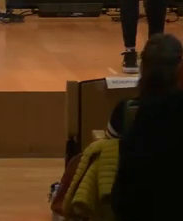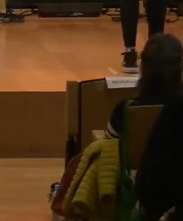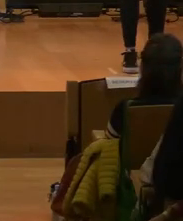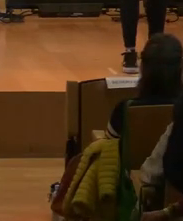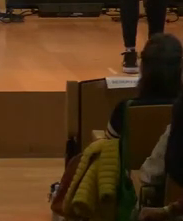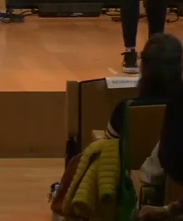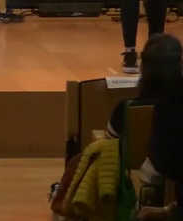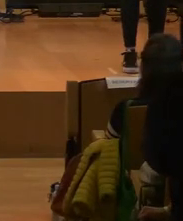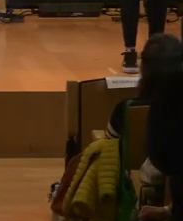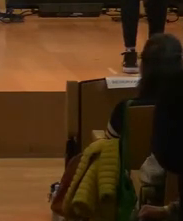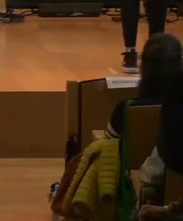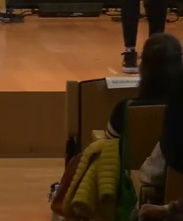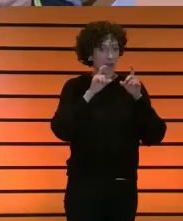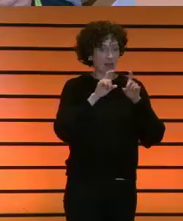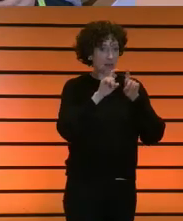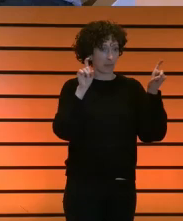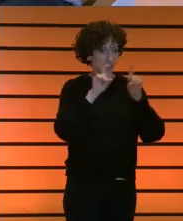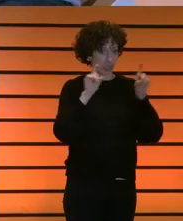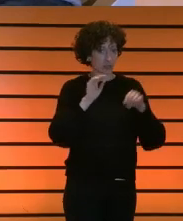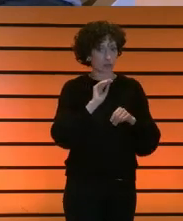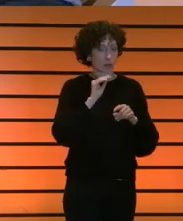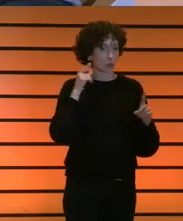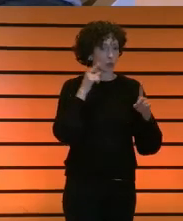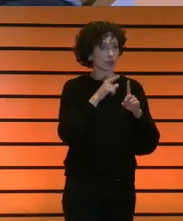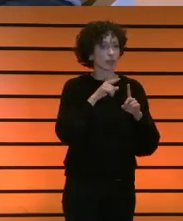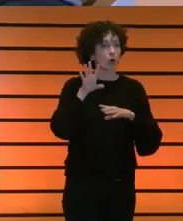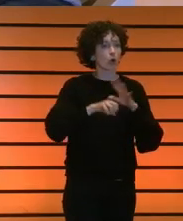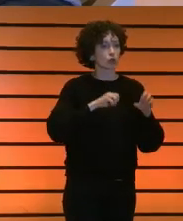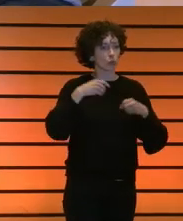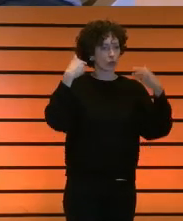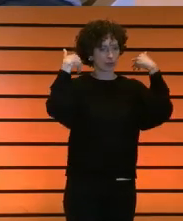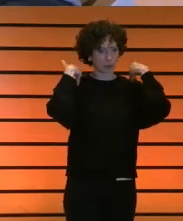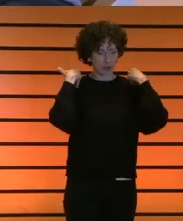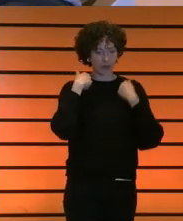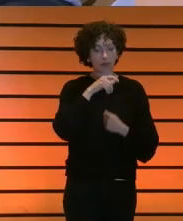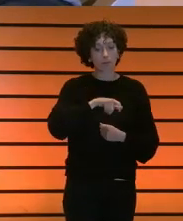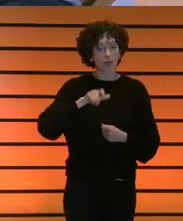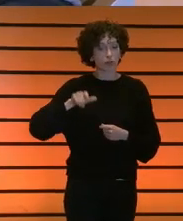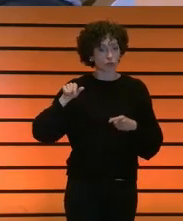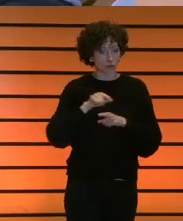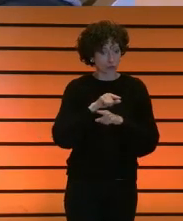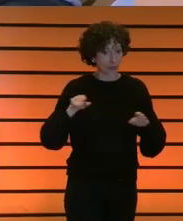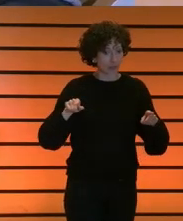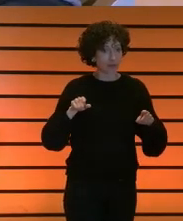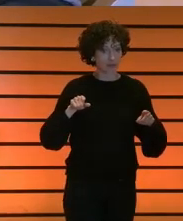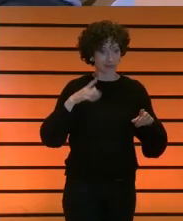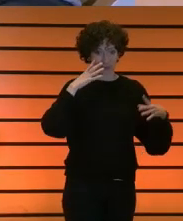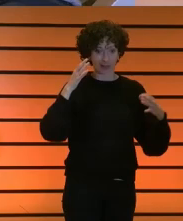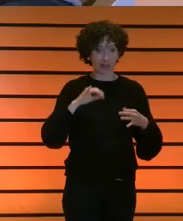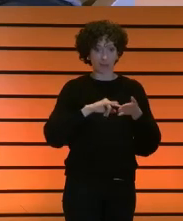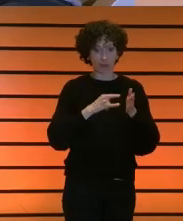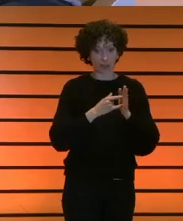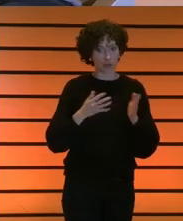una actividad empresarial basada en el consumo responsable y en el que las personas son realmente el motor del